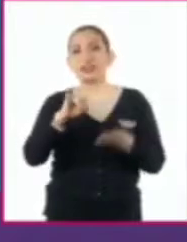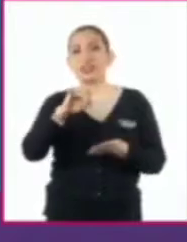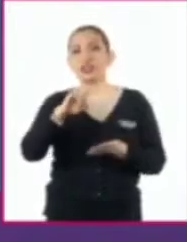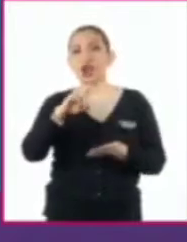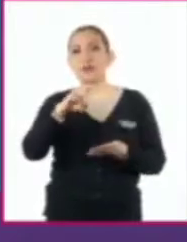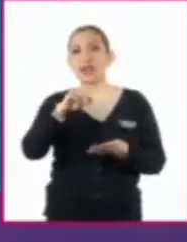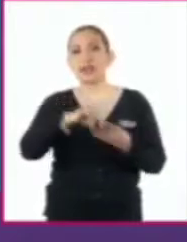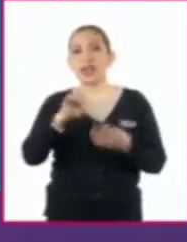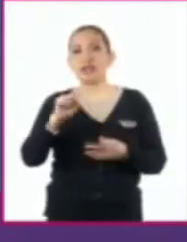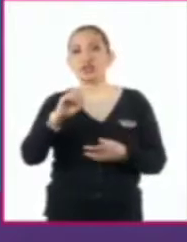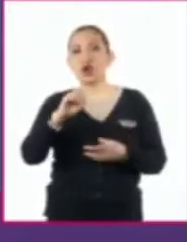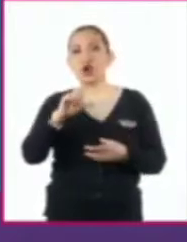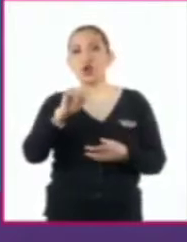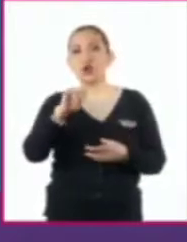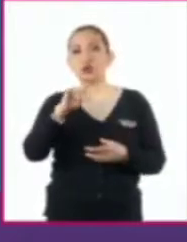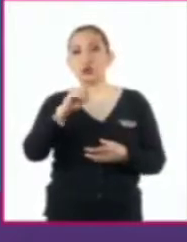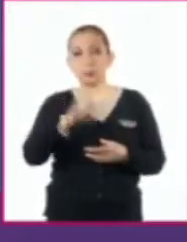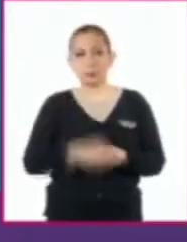disolvente, soluto,